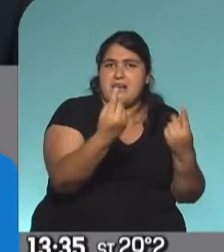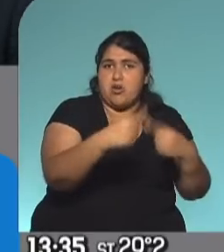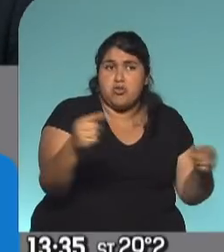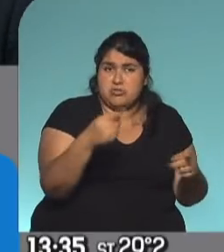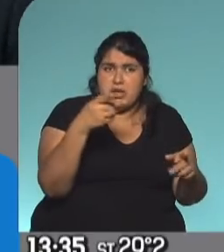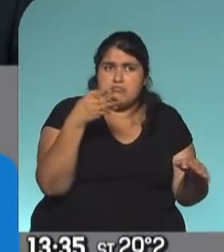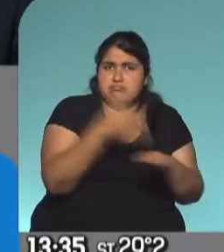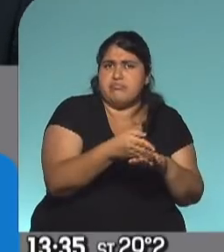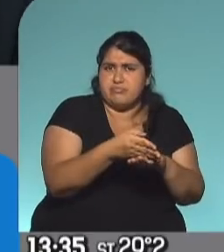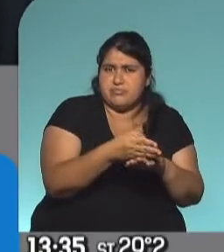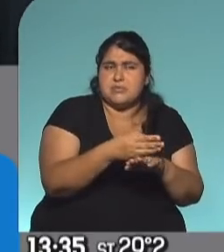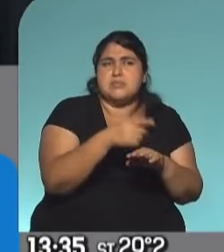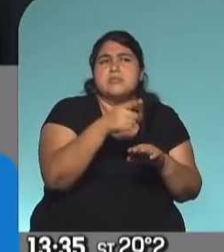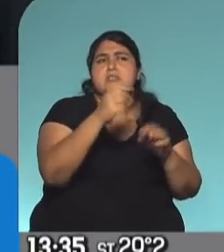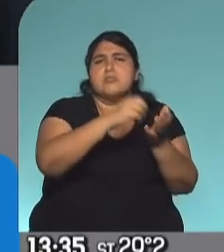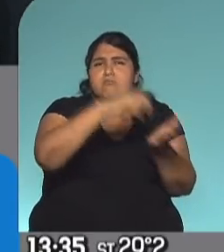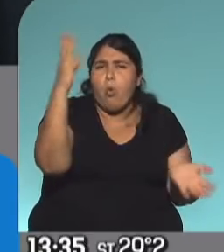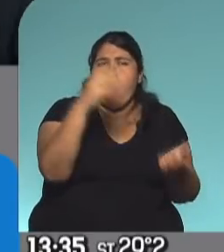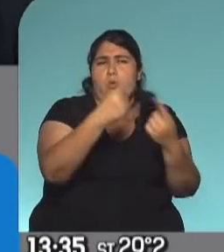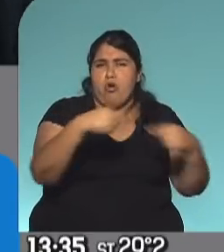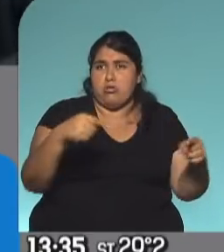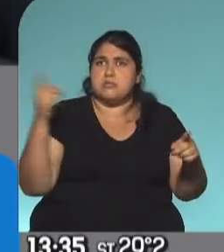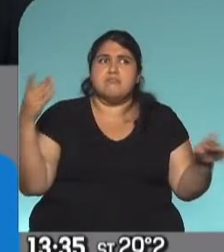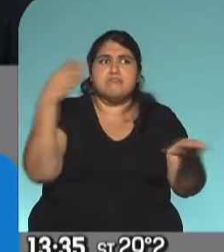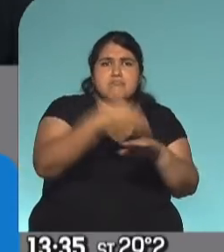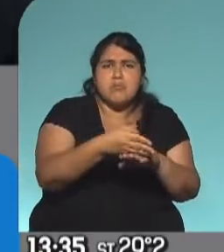sonando las bombas y los misiles. ¿Cómo ves esa